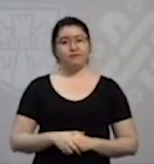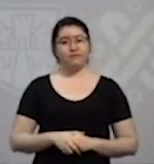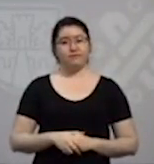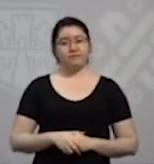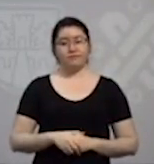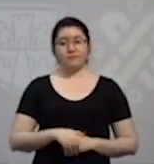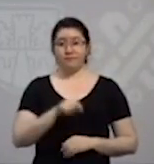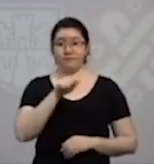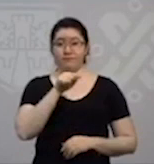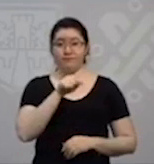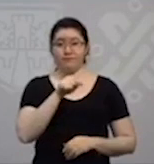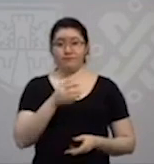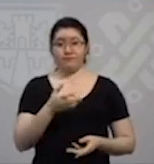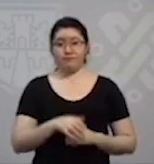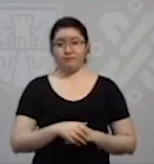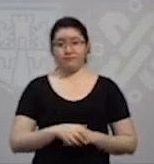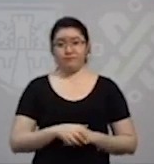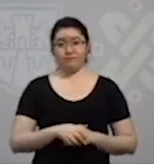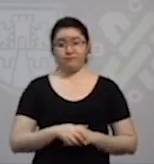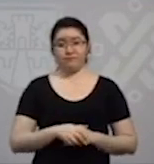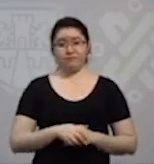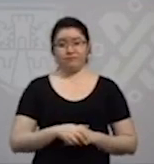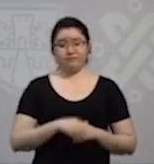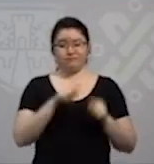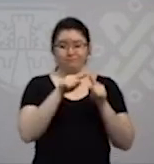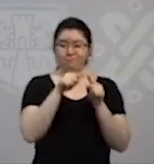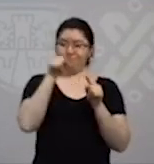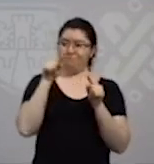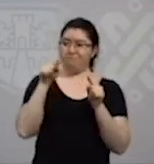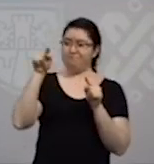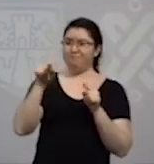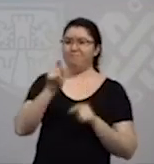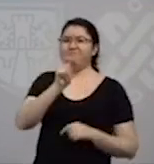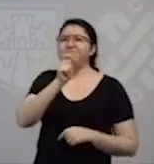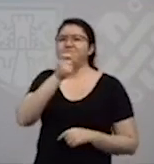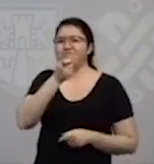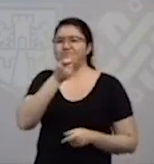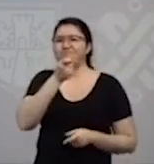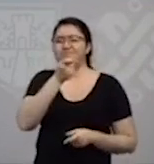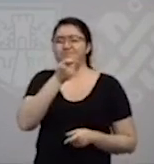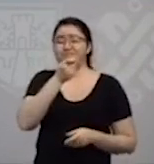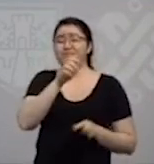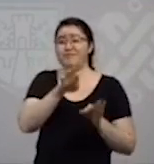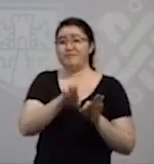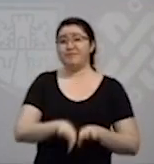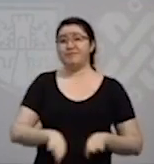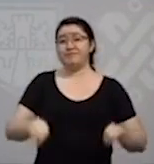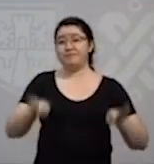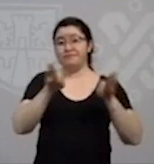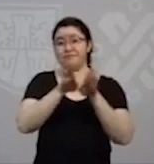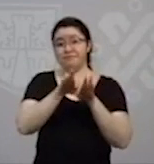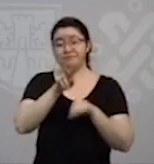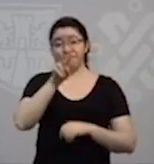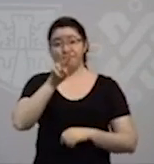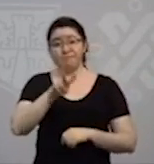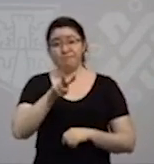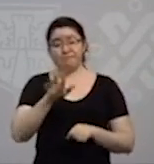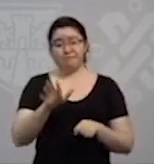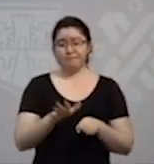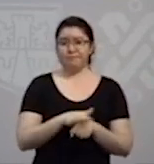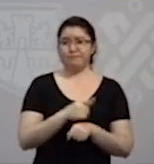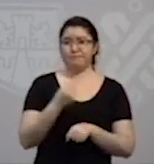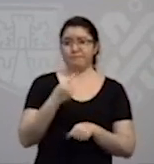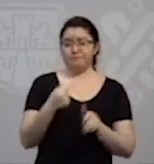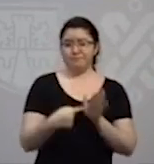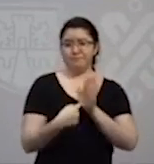Esta tabla o esta gráfica, perdón, es muy significativa. Son los datos